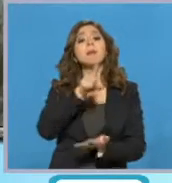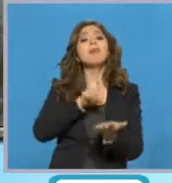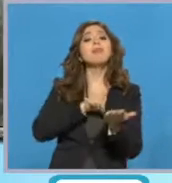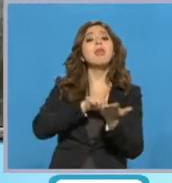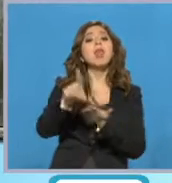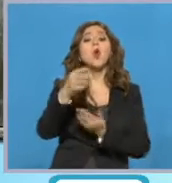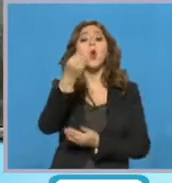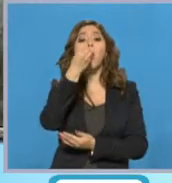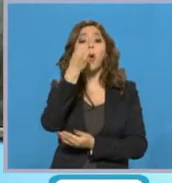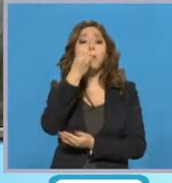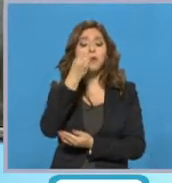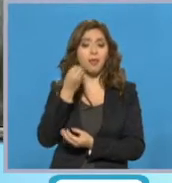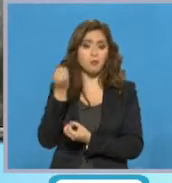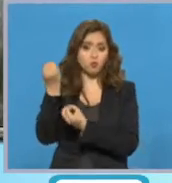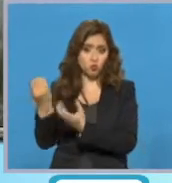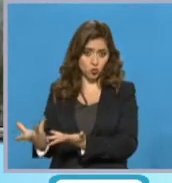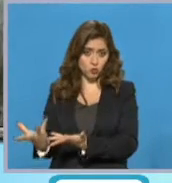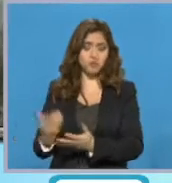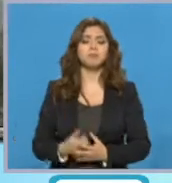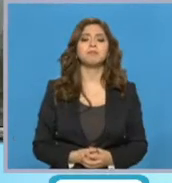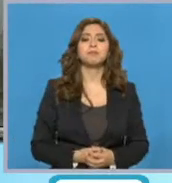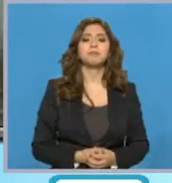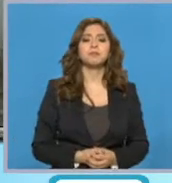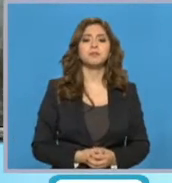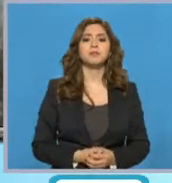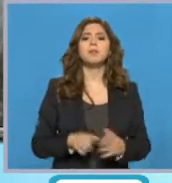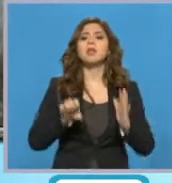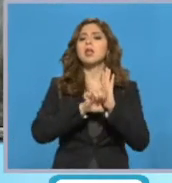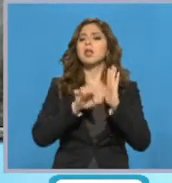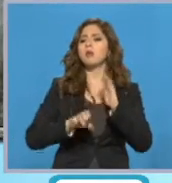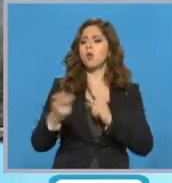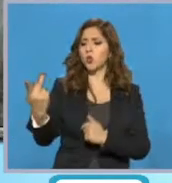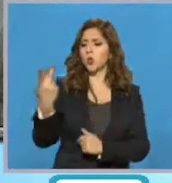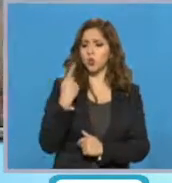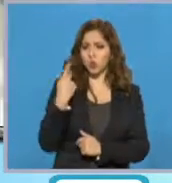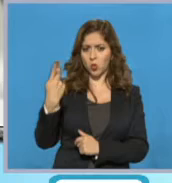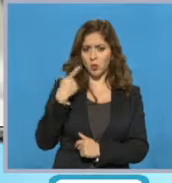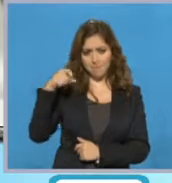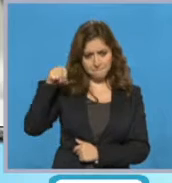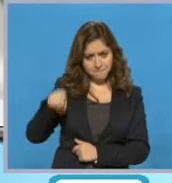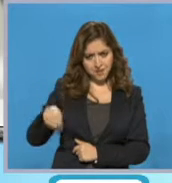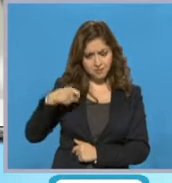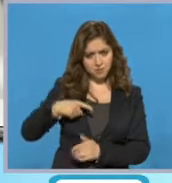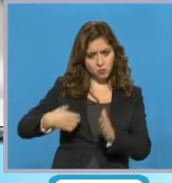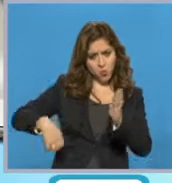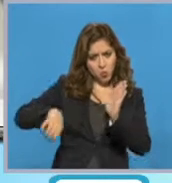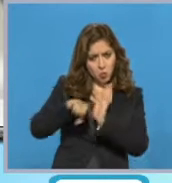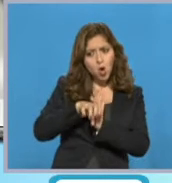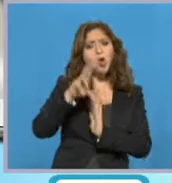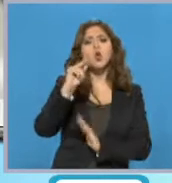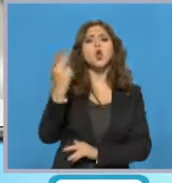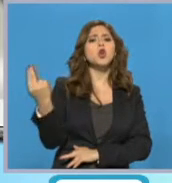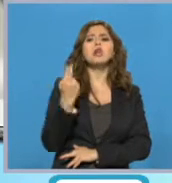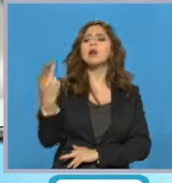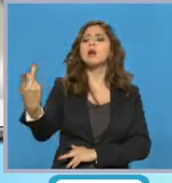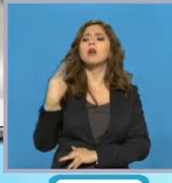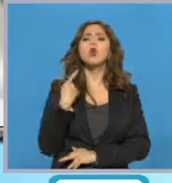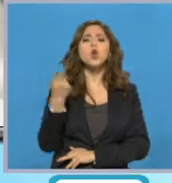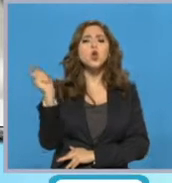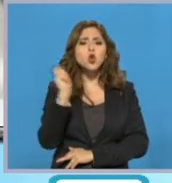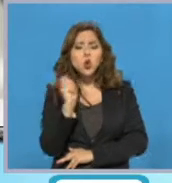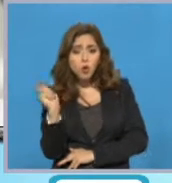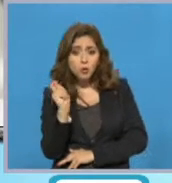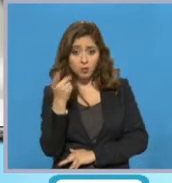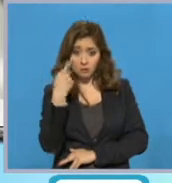¿no? Nosotros somos compañeros de cuarto, no necesariamente somos una pareja. Una relación afectiva. Que